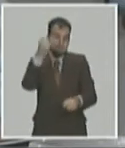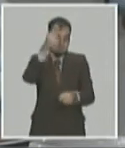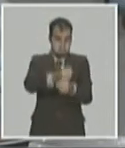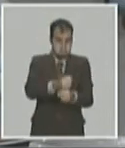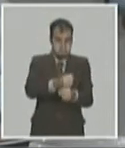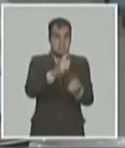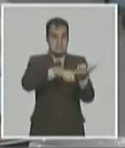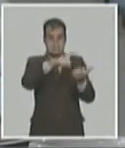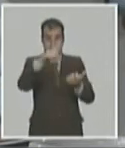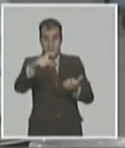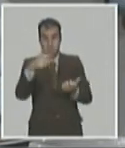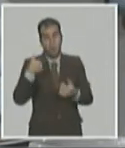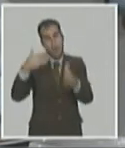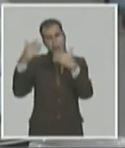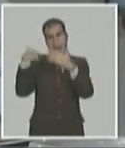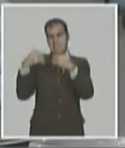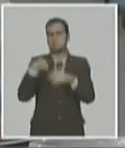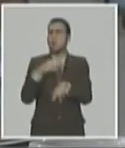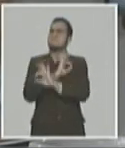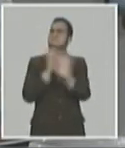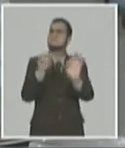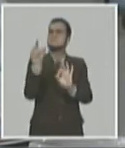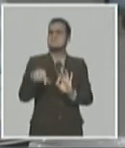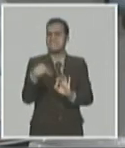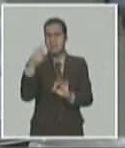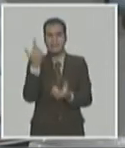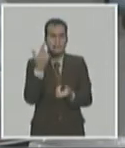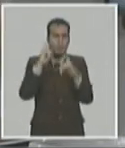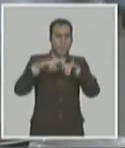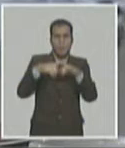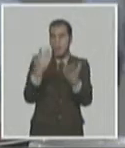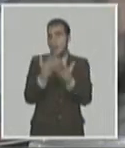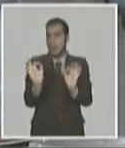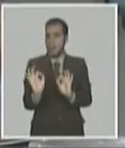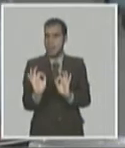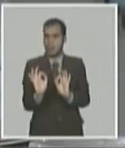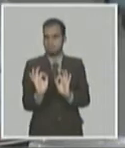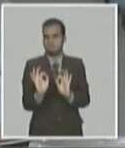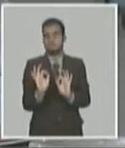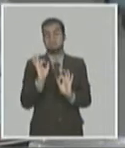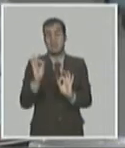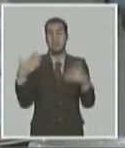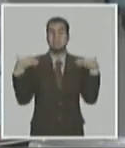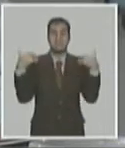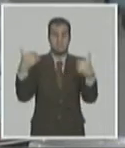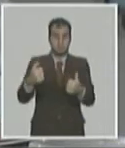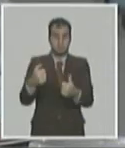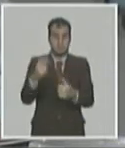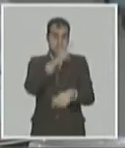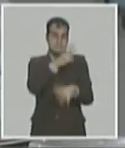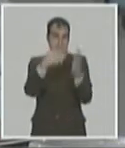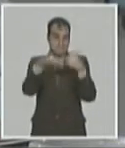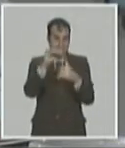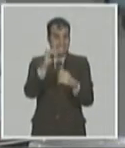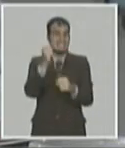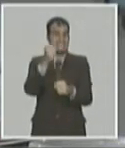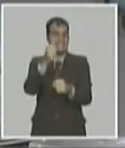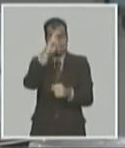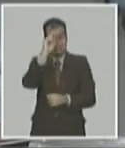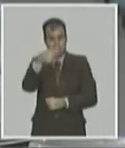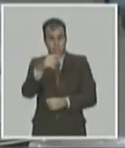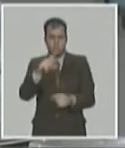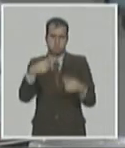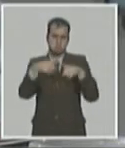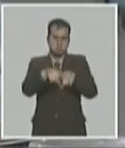no era especialista, la dirección del partido en Cienfuegos, en aquel entonces la dirección del Ministerio de Salud Pública, de conjunto con la representación de la